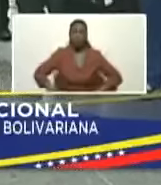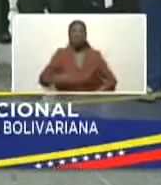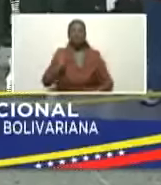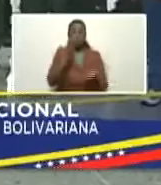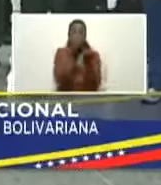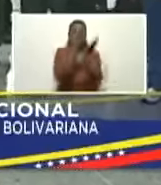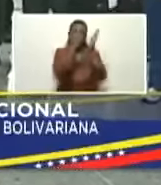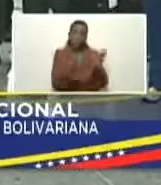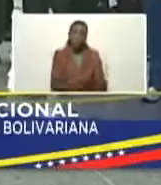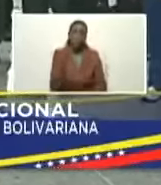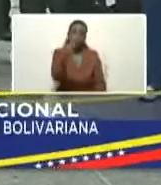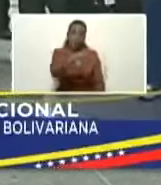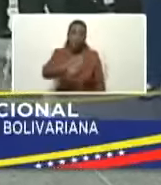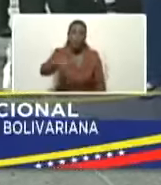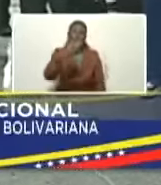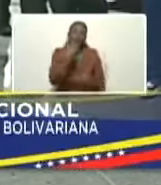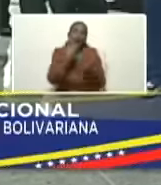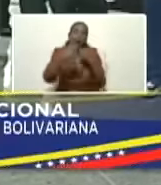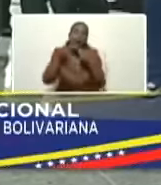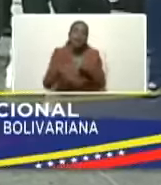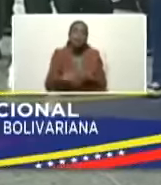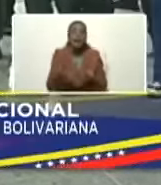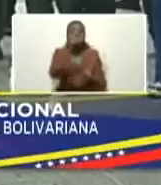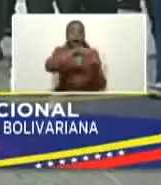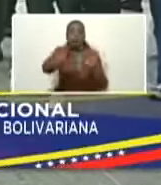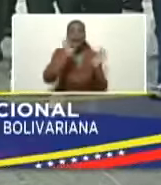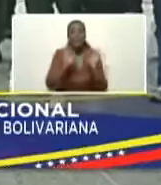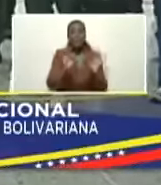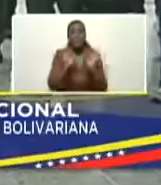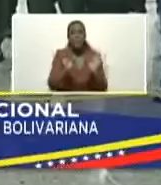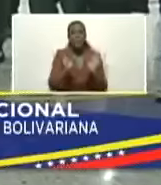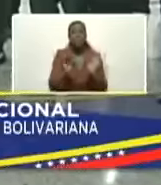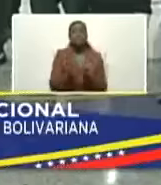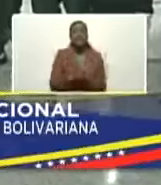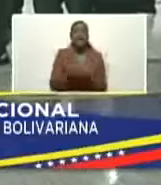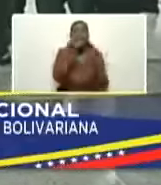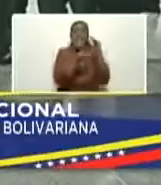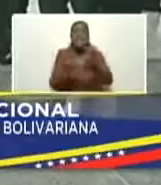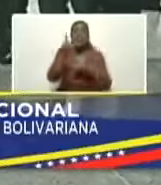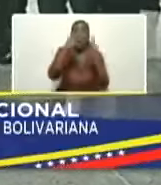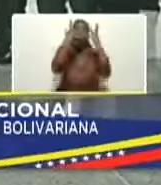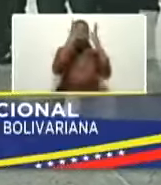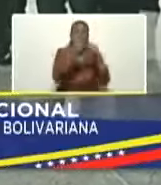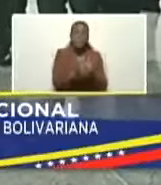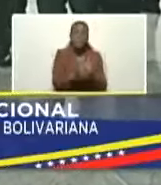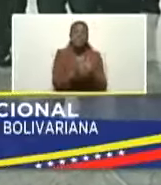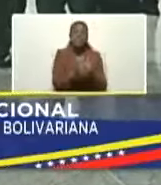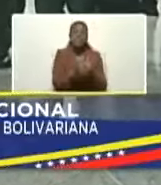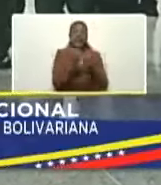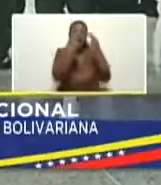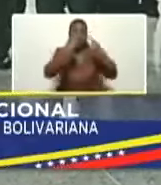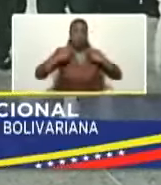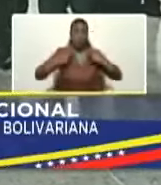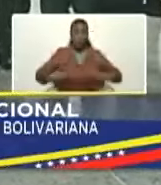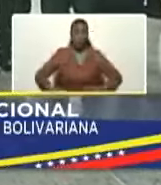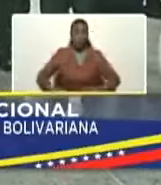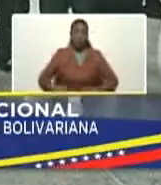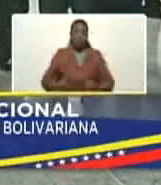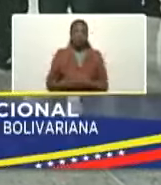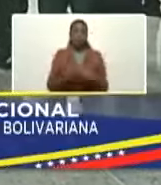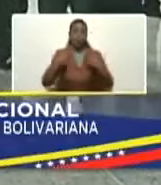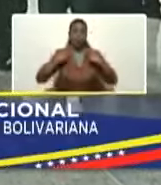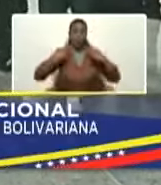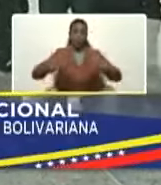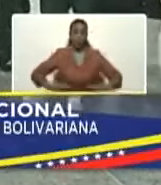¿Tú eres civil? Ya casi oficial. ¿De qué área del conocimiento? Yo soy licenciada en Administración, mención Recursos Humanos. Correcto.